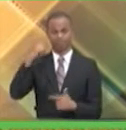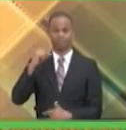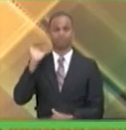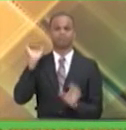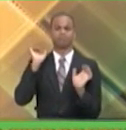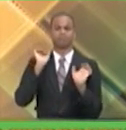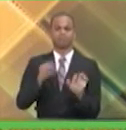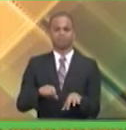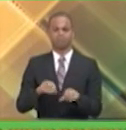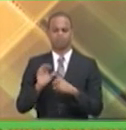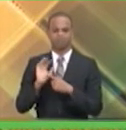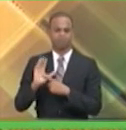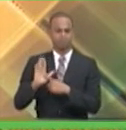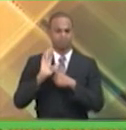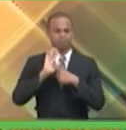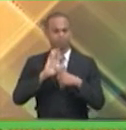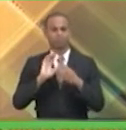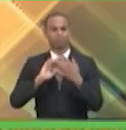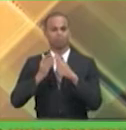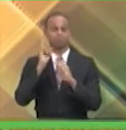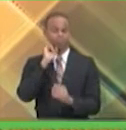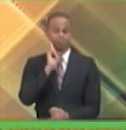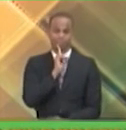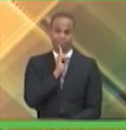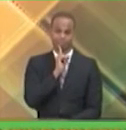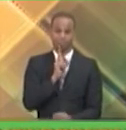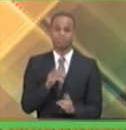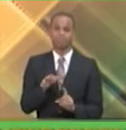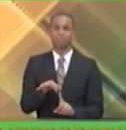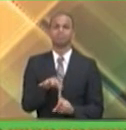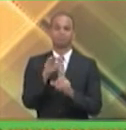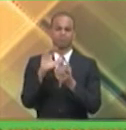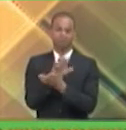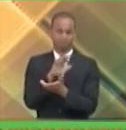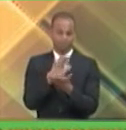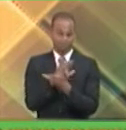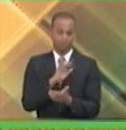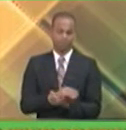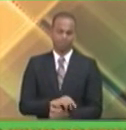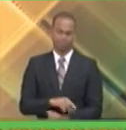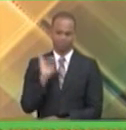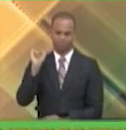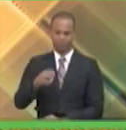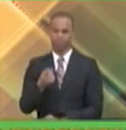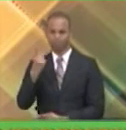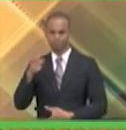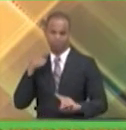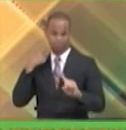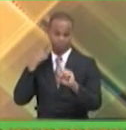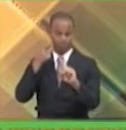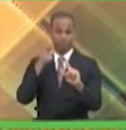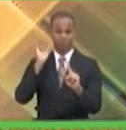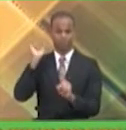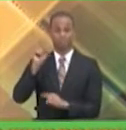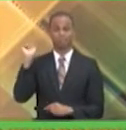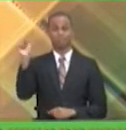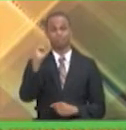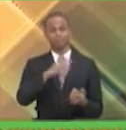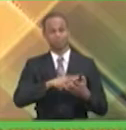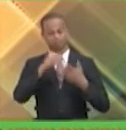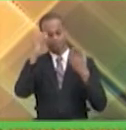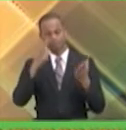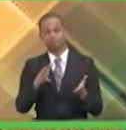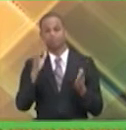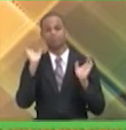poder ser transmitida a la comunidad sorda, principalmente en las escuelas. Ese es uno de los objetivos, para que estos estudiantes pues